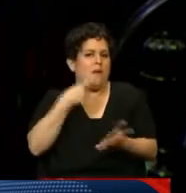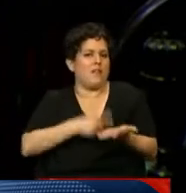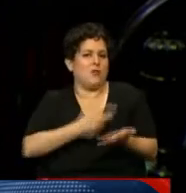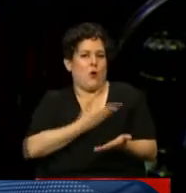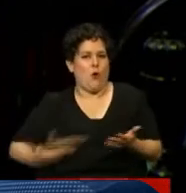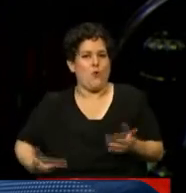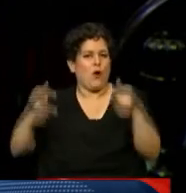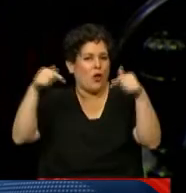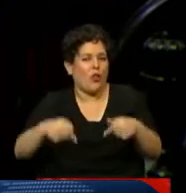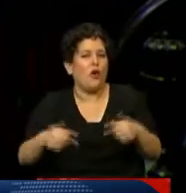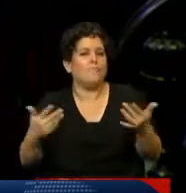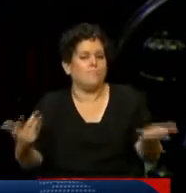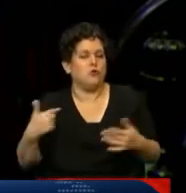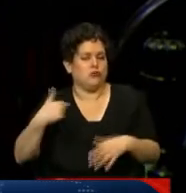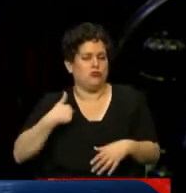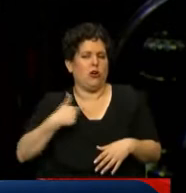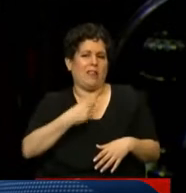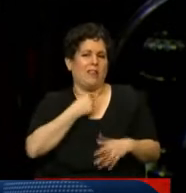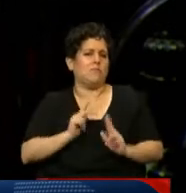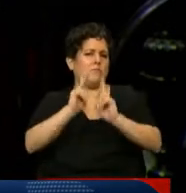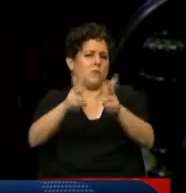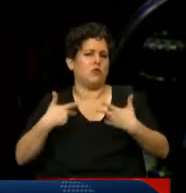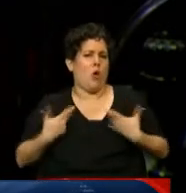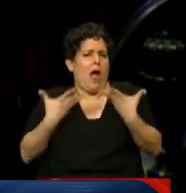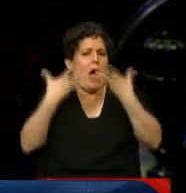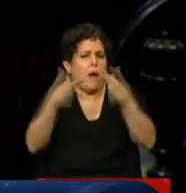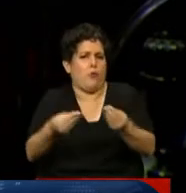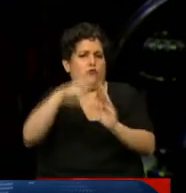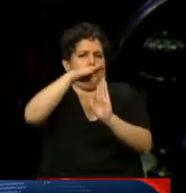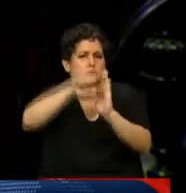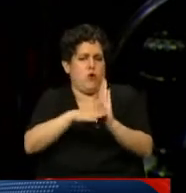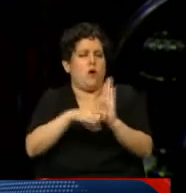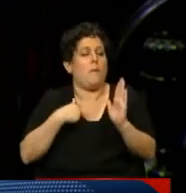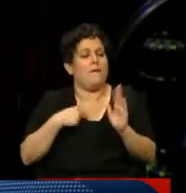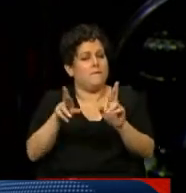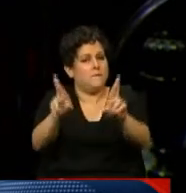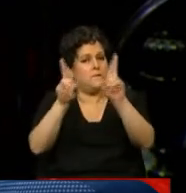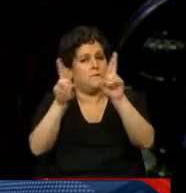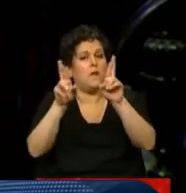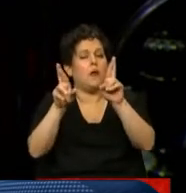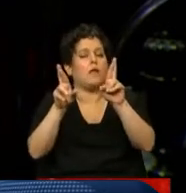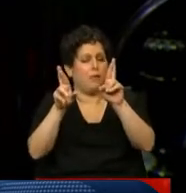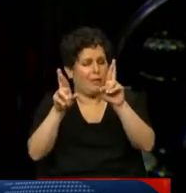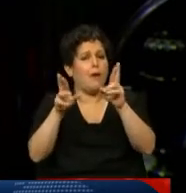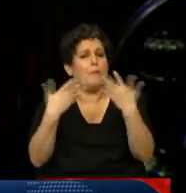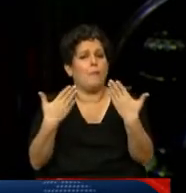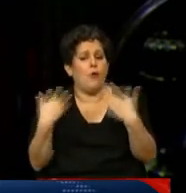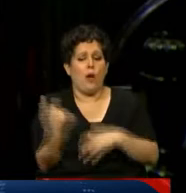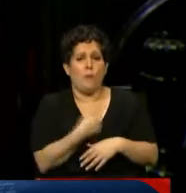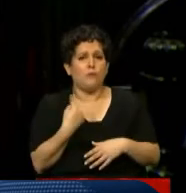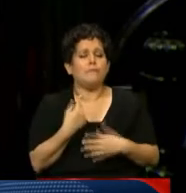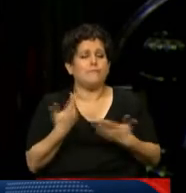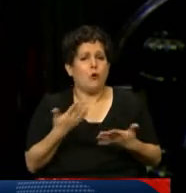soy, vengo a apoyar este programa con la esperanza de que nos permita